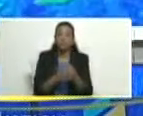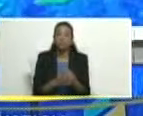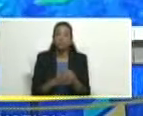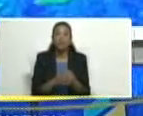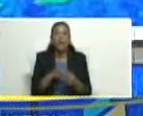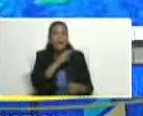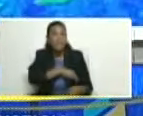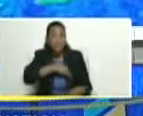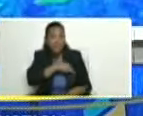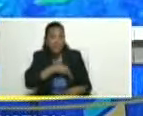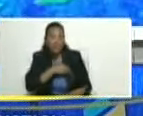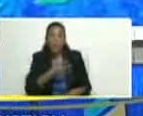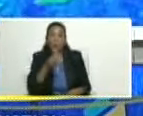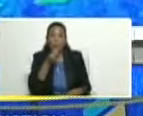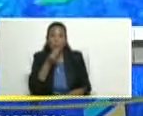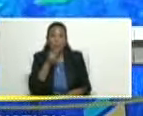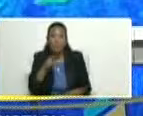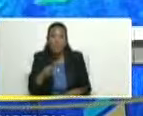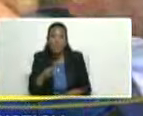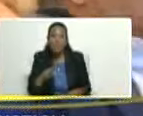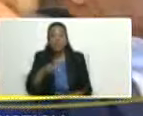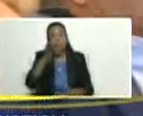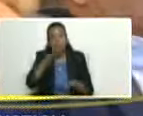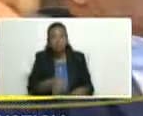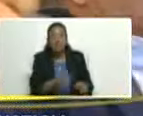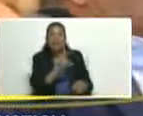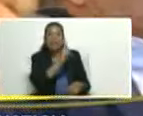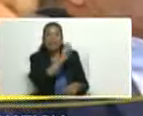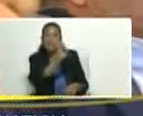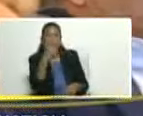La gran misión Alimentación, Lealtellería.